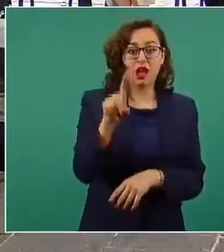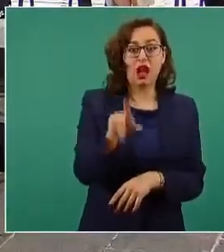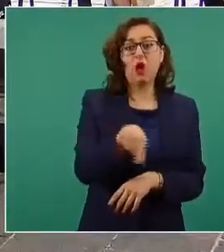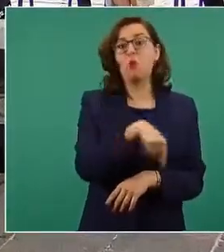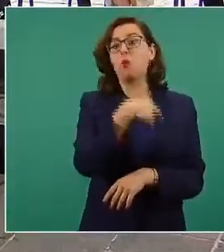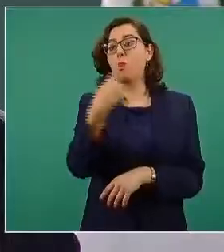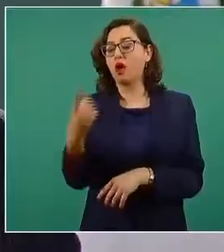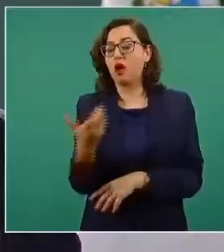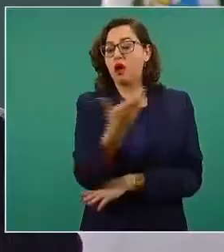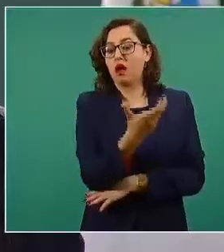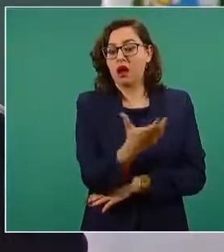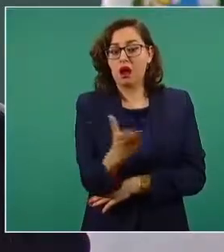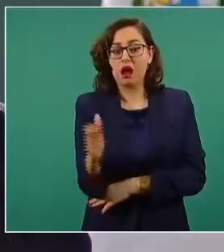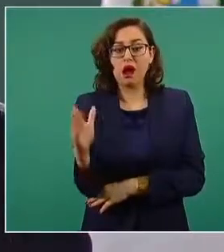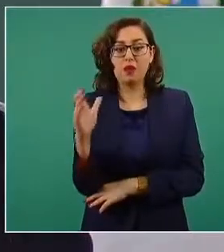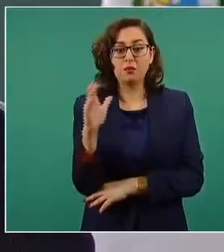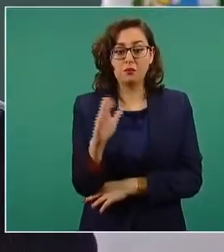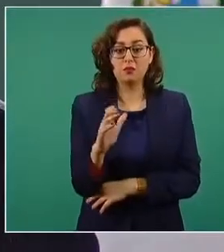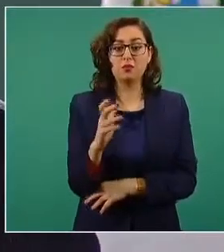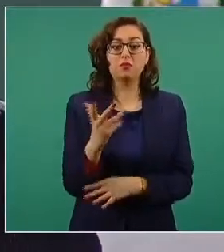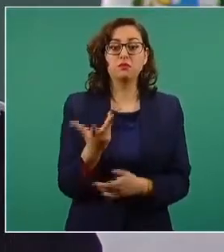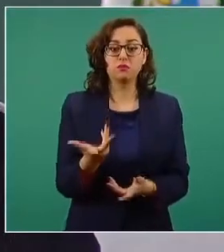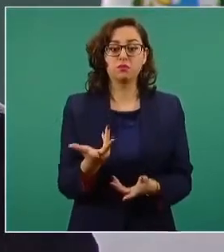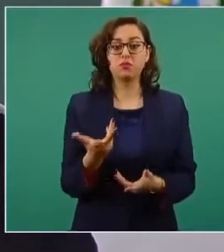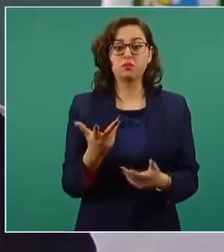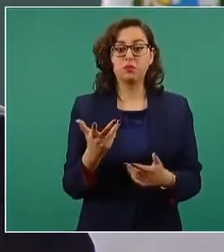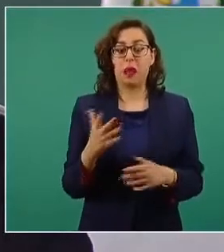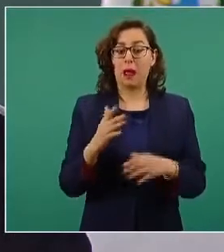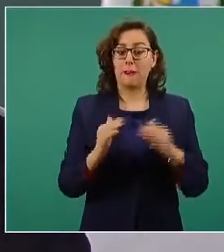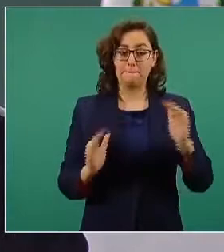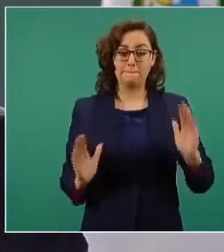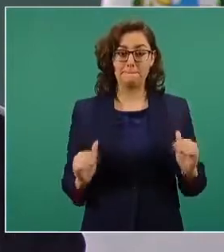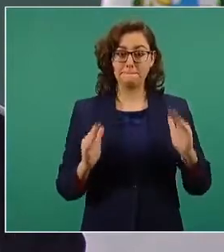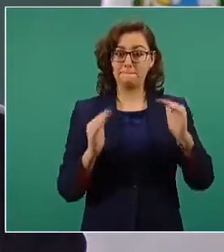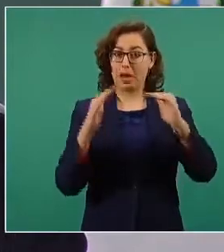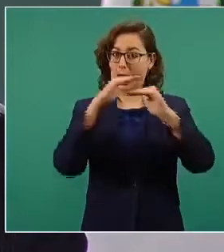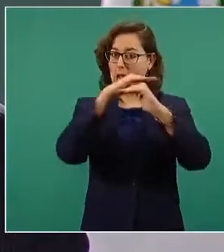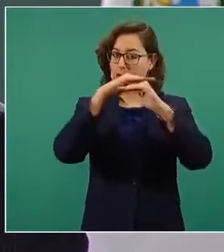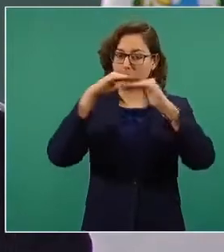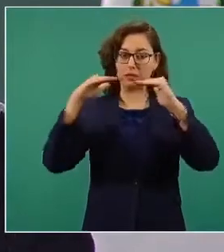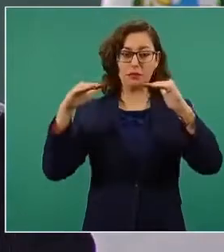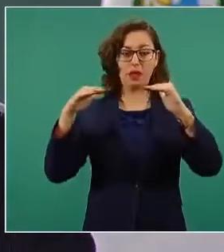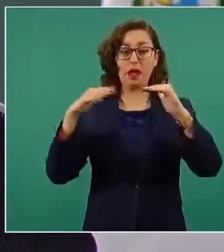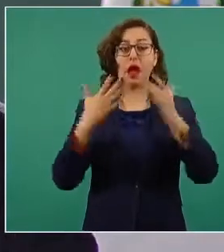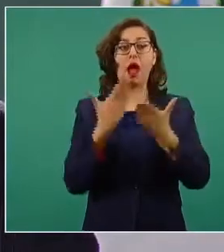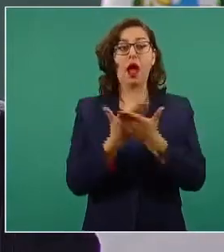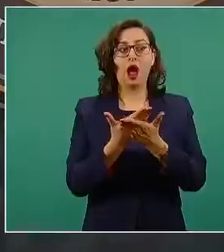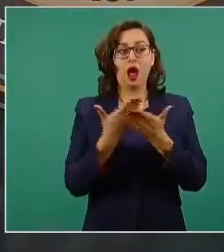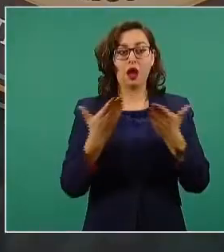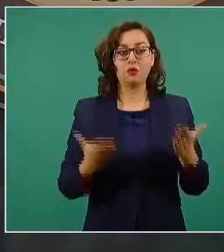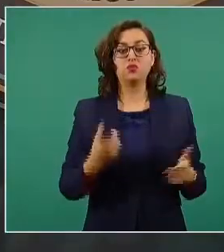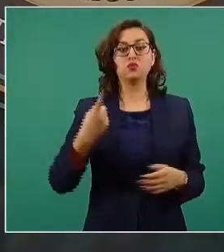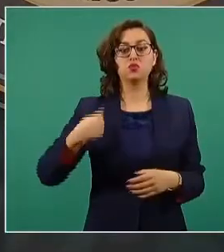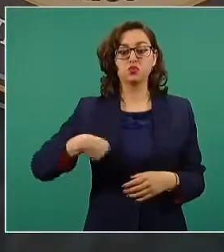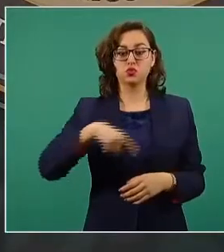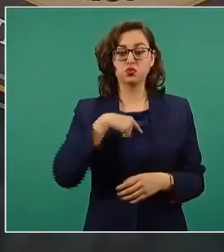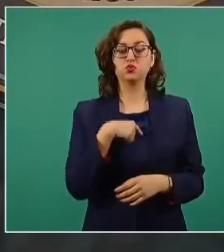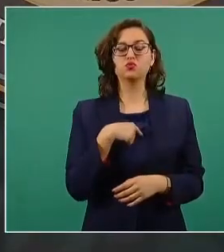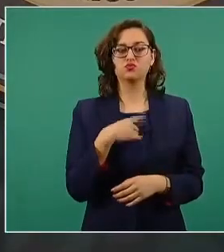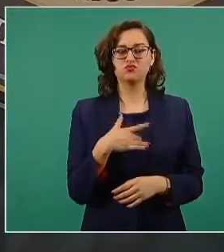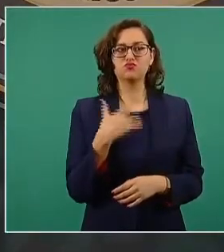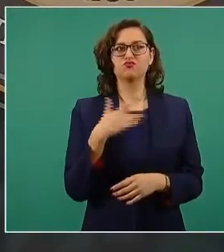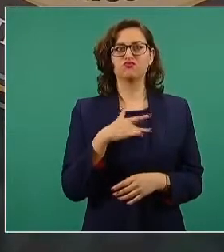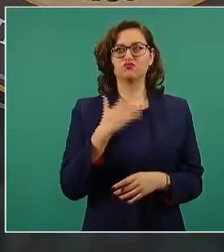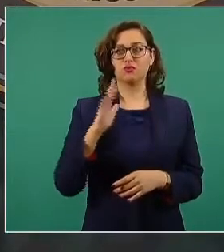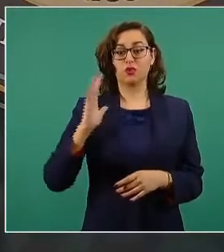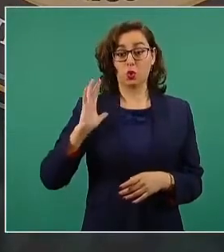los agricultores, ocupaban la cúspide. Hoy nos podemos sentir orgullosos